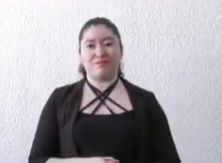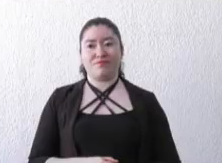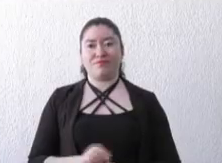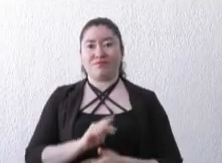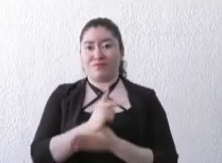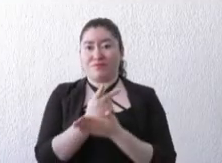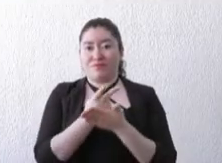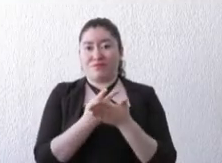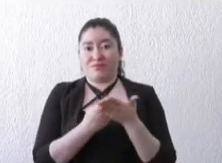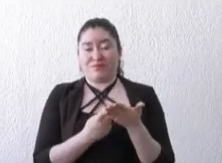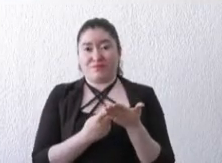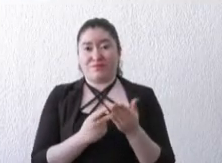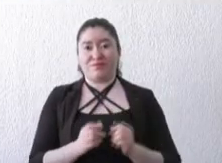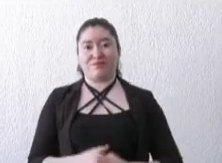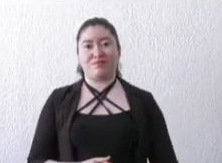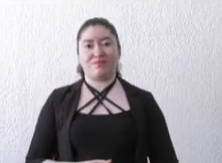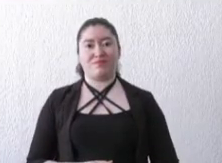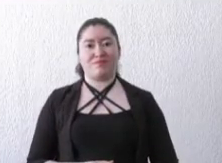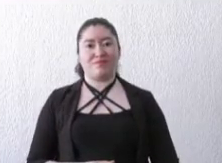Comunitaria,